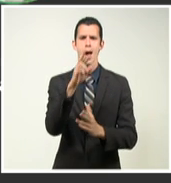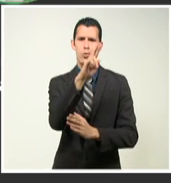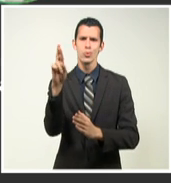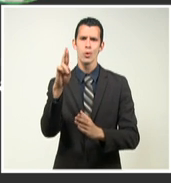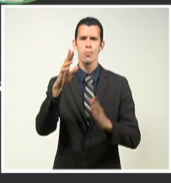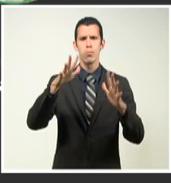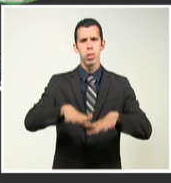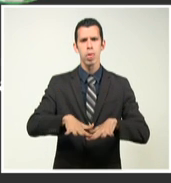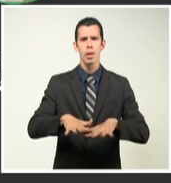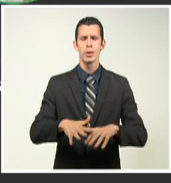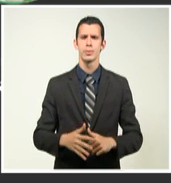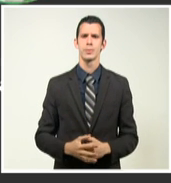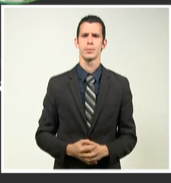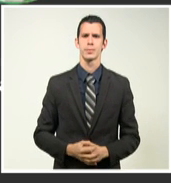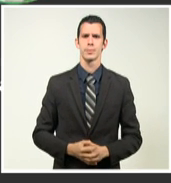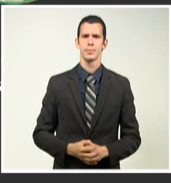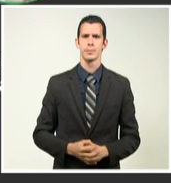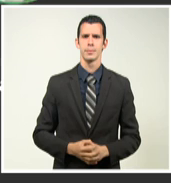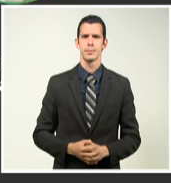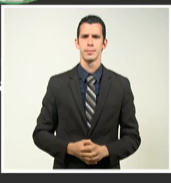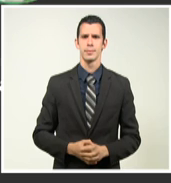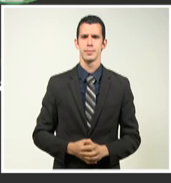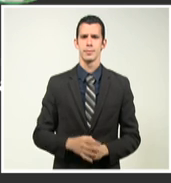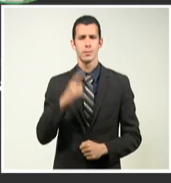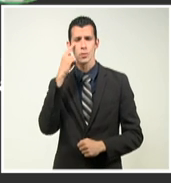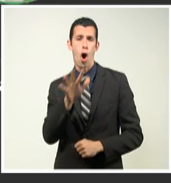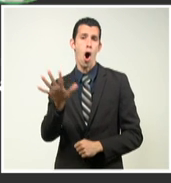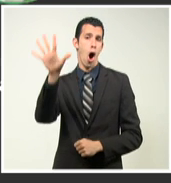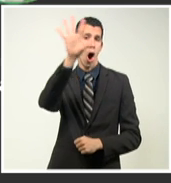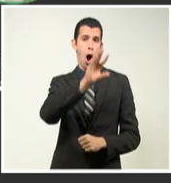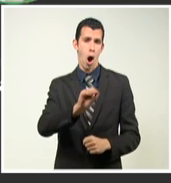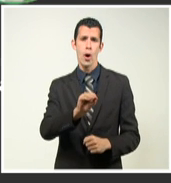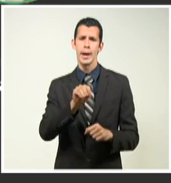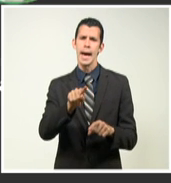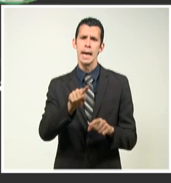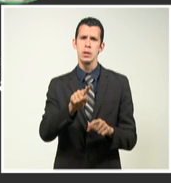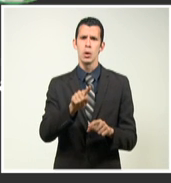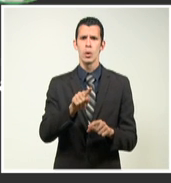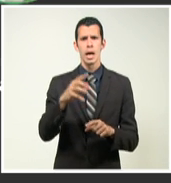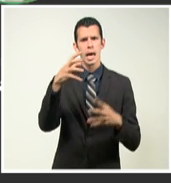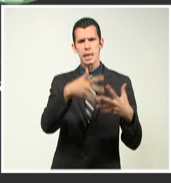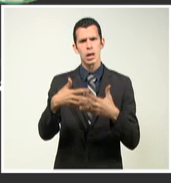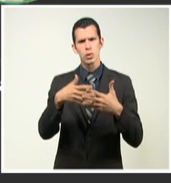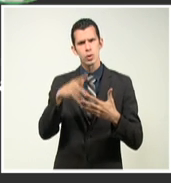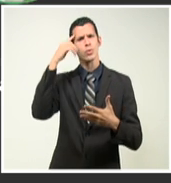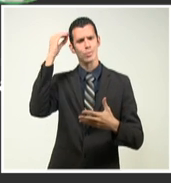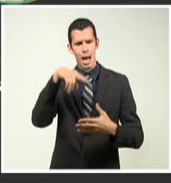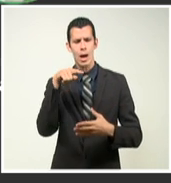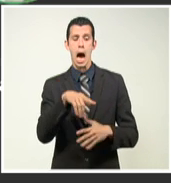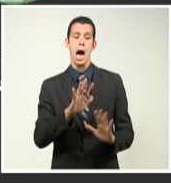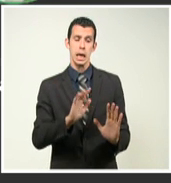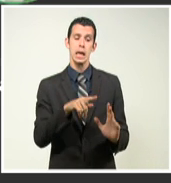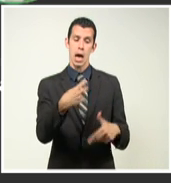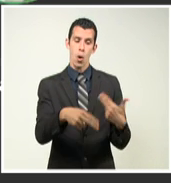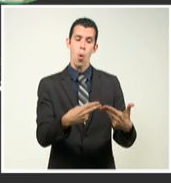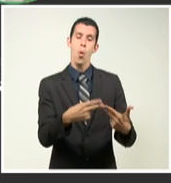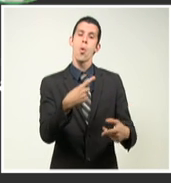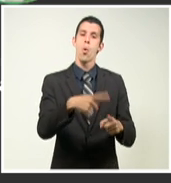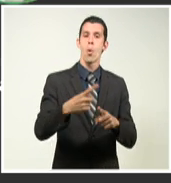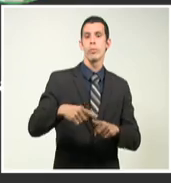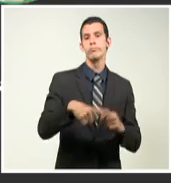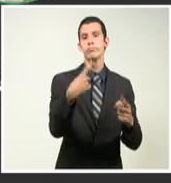desde Estados Unidos con la anuencia o, digamos, con el silencio de las autoridades de ese país, al menos hasta ahora, y bajo la